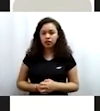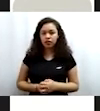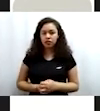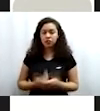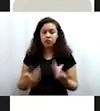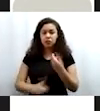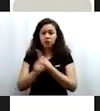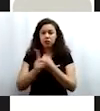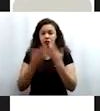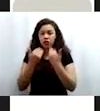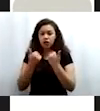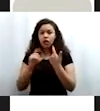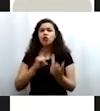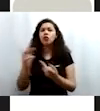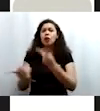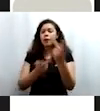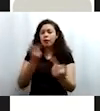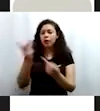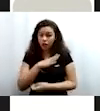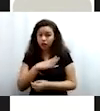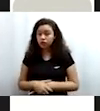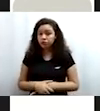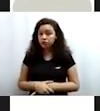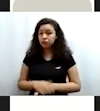inconveniente, si tienen preguntas que hacerme,